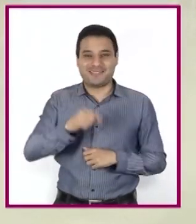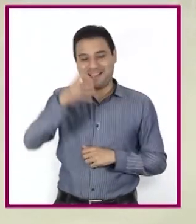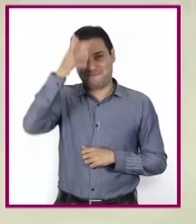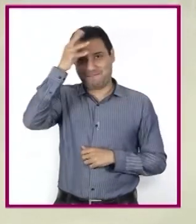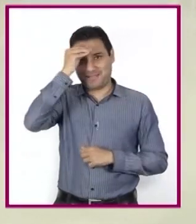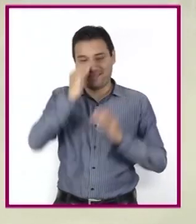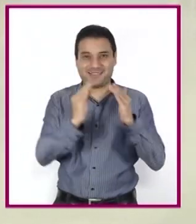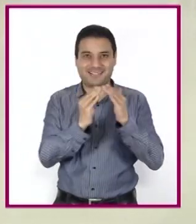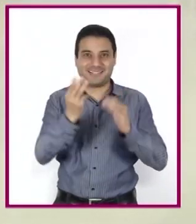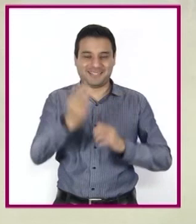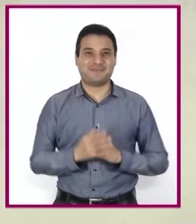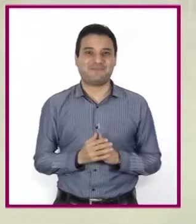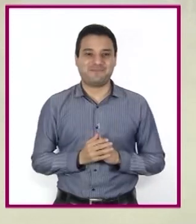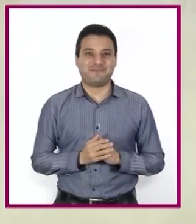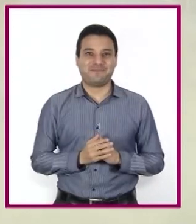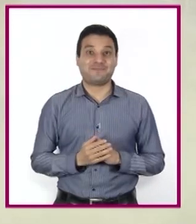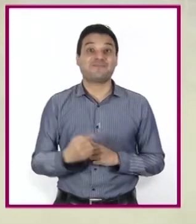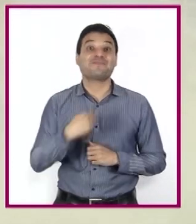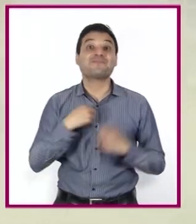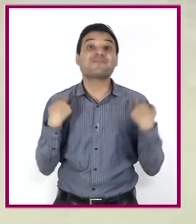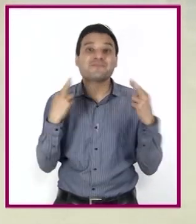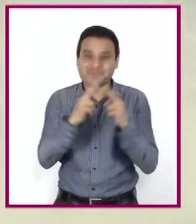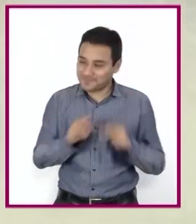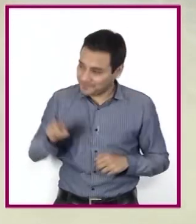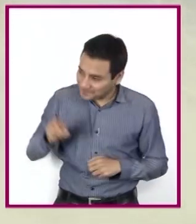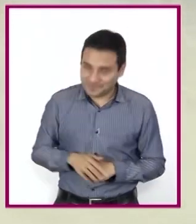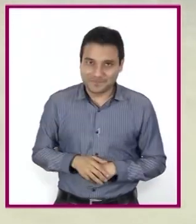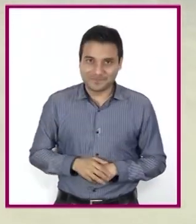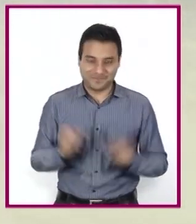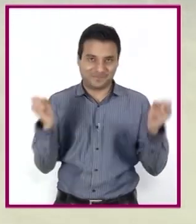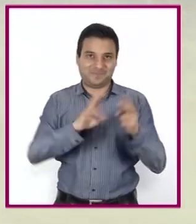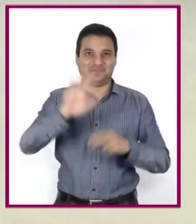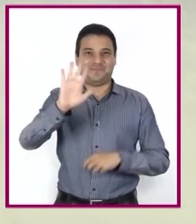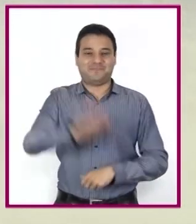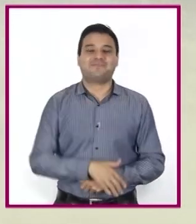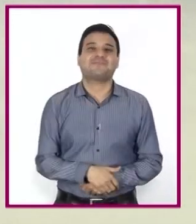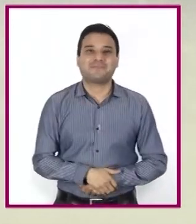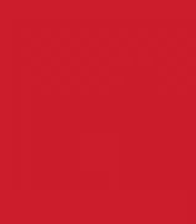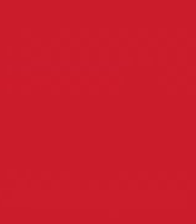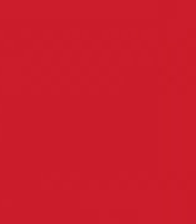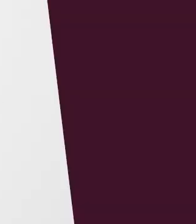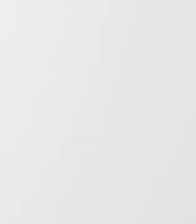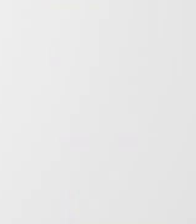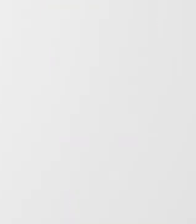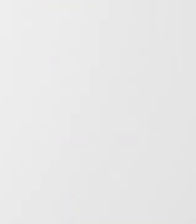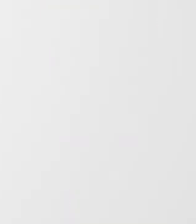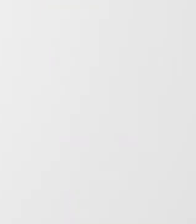Aprende en Casa 3. Se despide Eduardo Monroy. ¡Hasta la próxima!